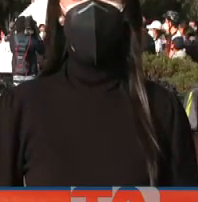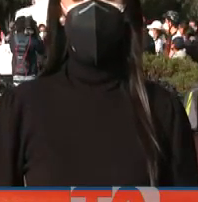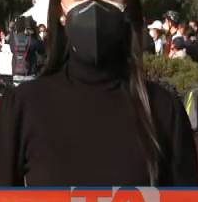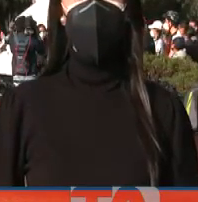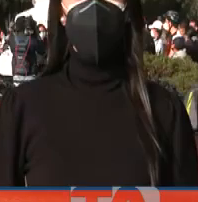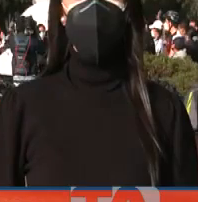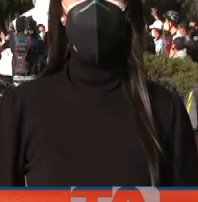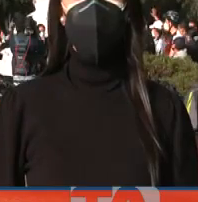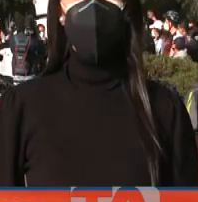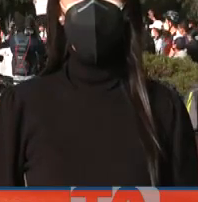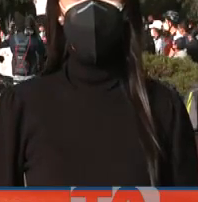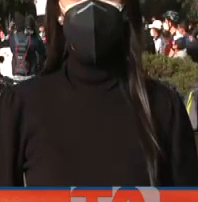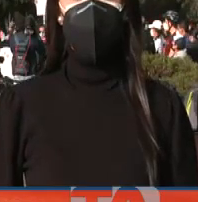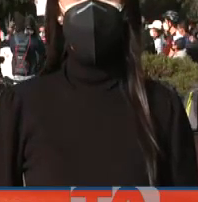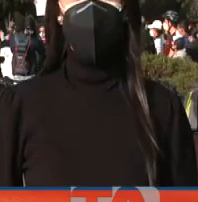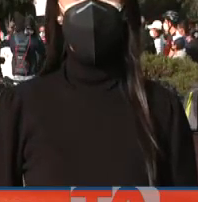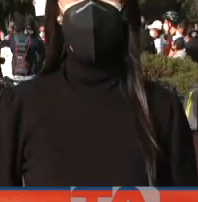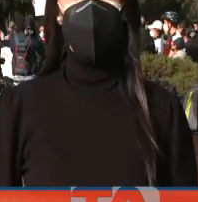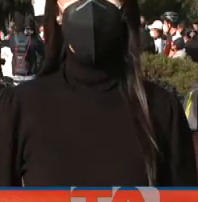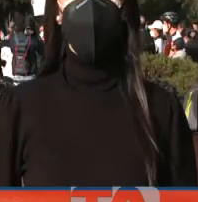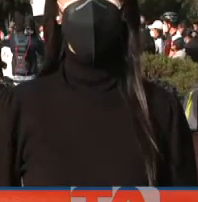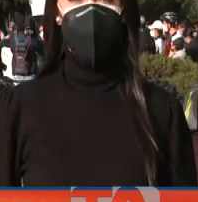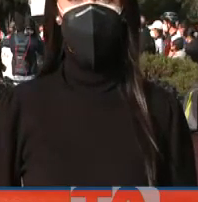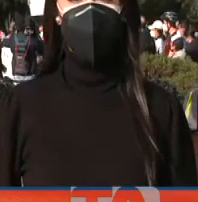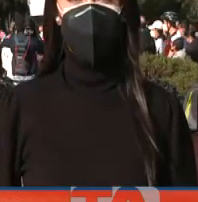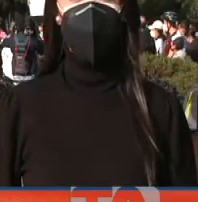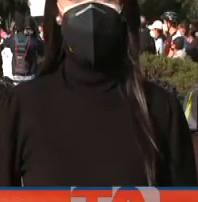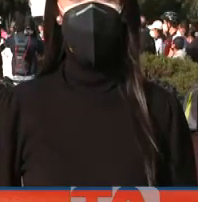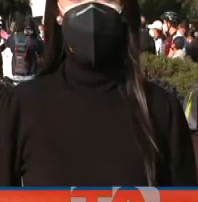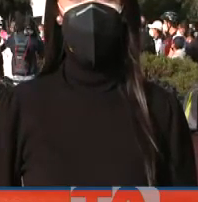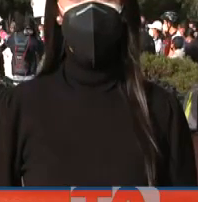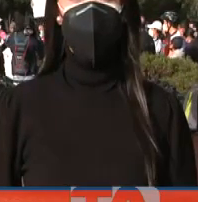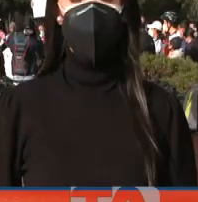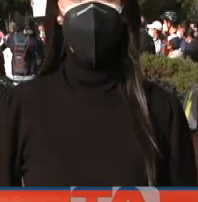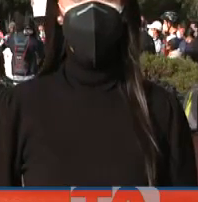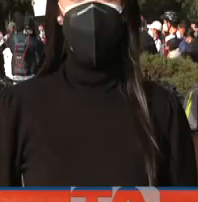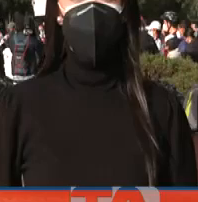Rodríguez y Stephanie Paz. Vamos a saludar primero con Stephanie. Stephanie, tenemos el paso.